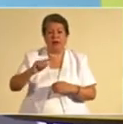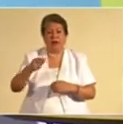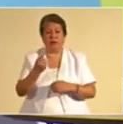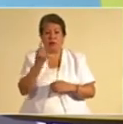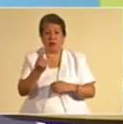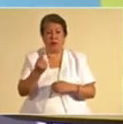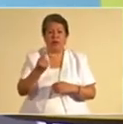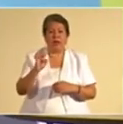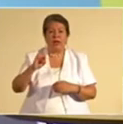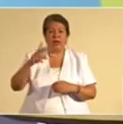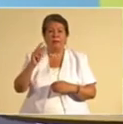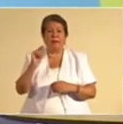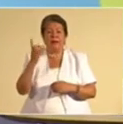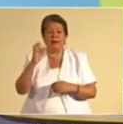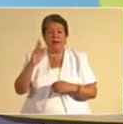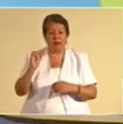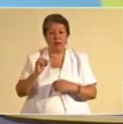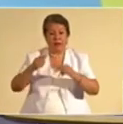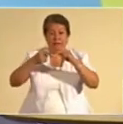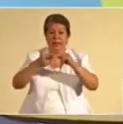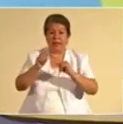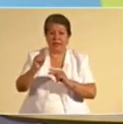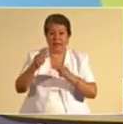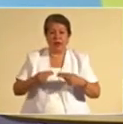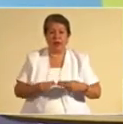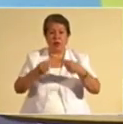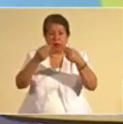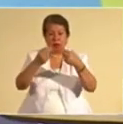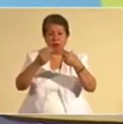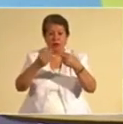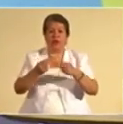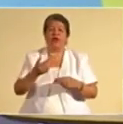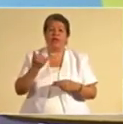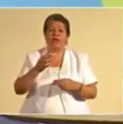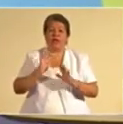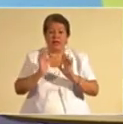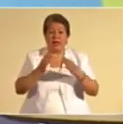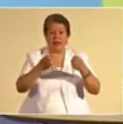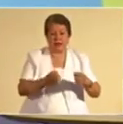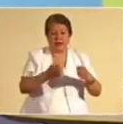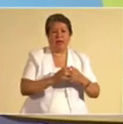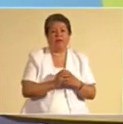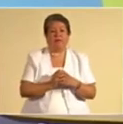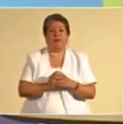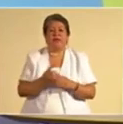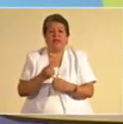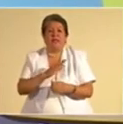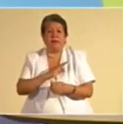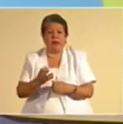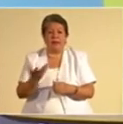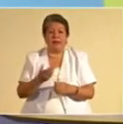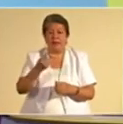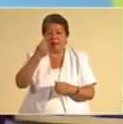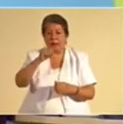empresario. Y aquí la pregunta es muy clara. ¿Qué puede hacerse desde el municipio para apoyar la